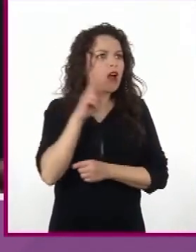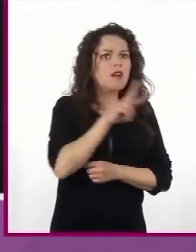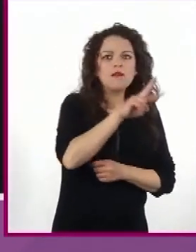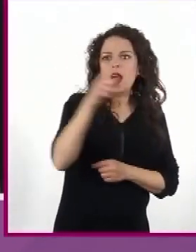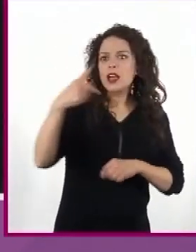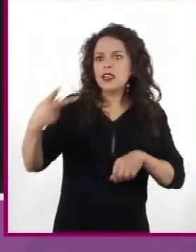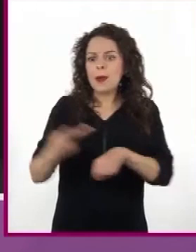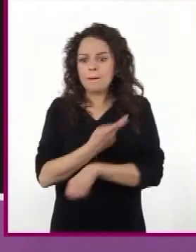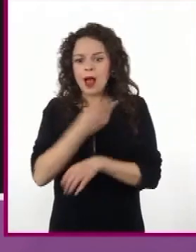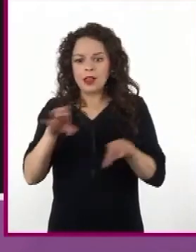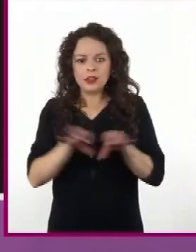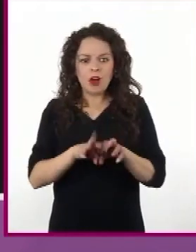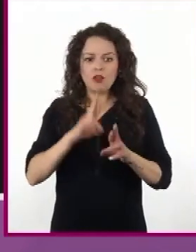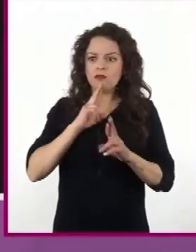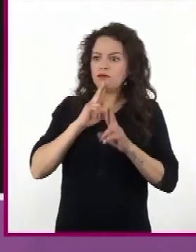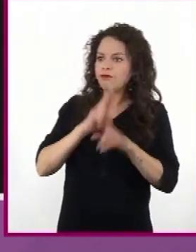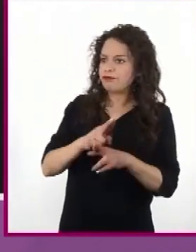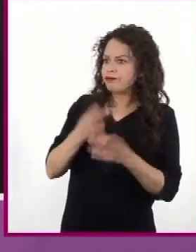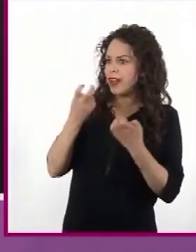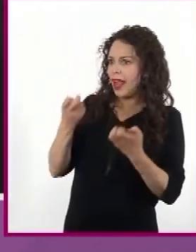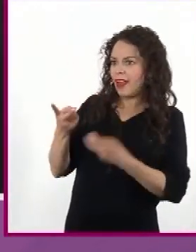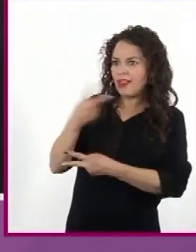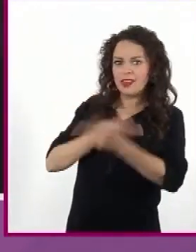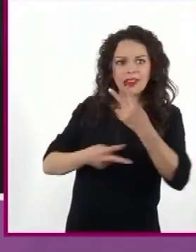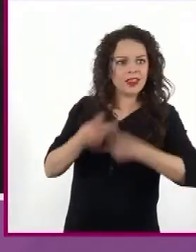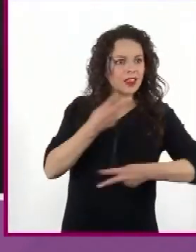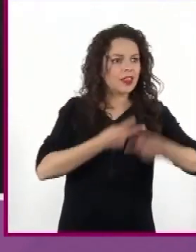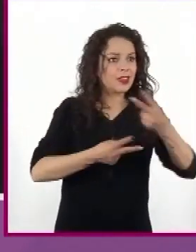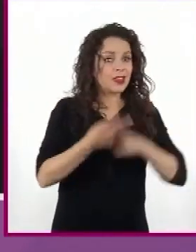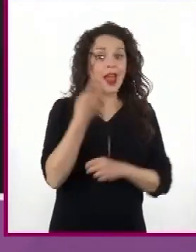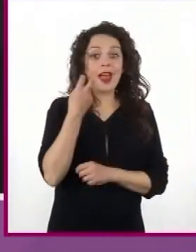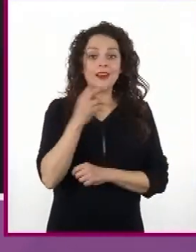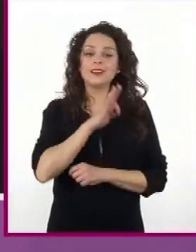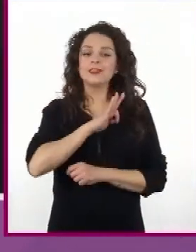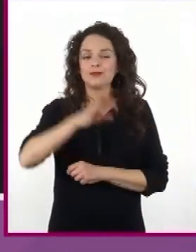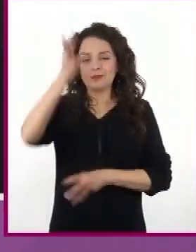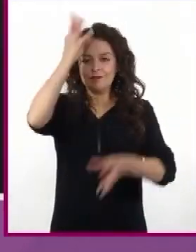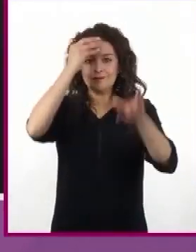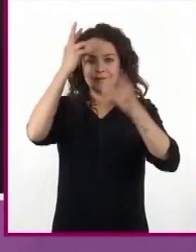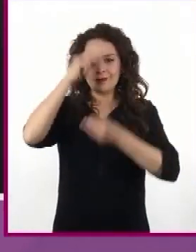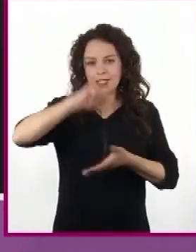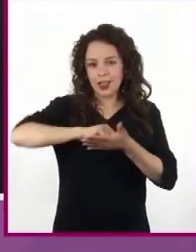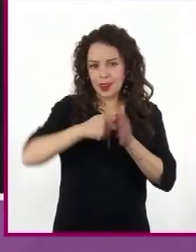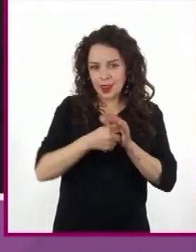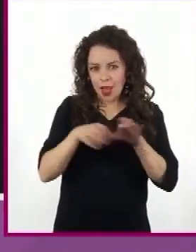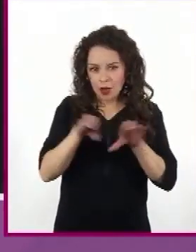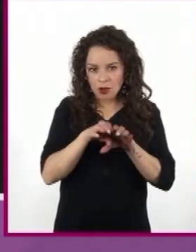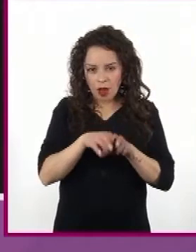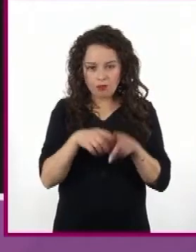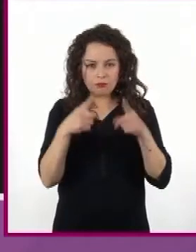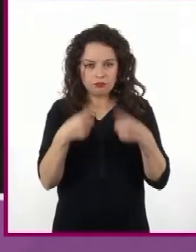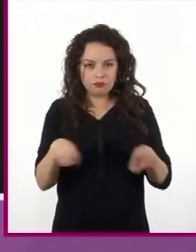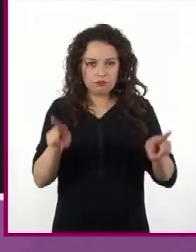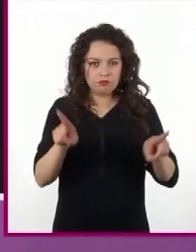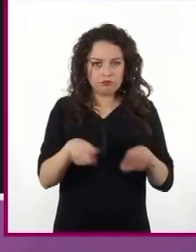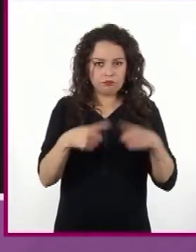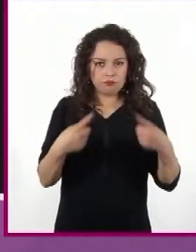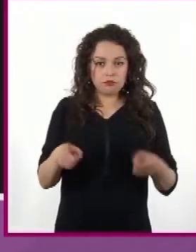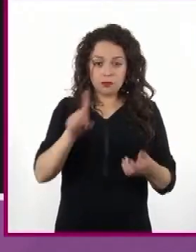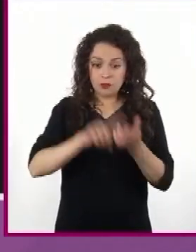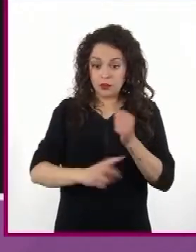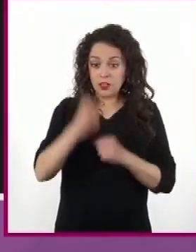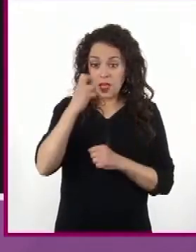cómo se responde, pues uno va haciendo la técnica de la dirección, que es una cosa absolutamente personal,